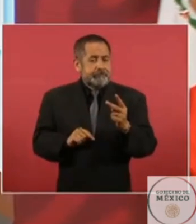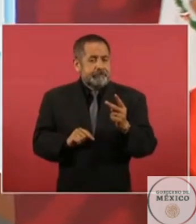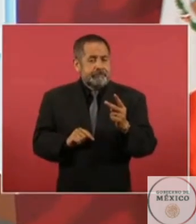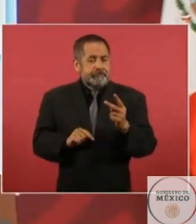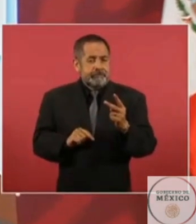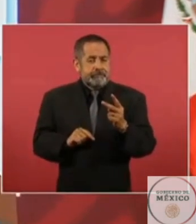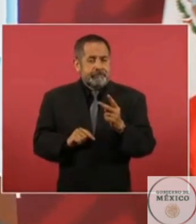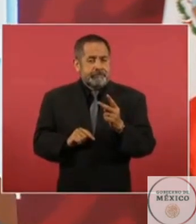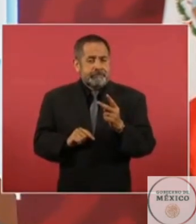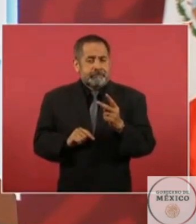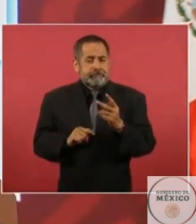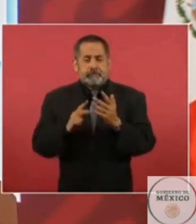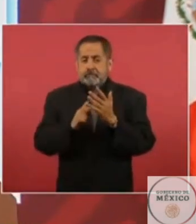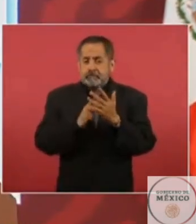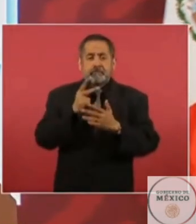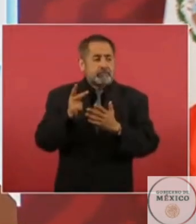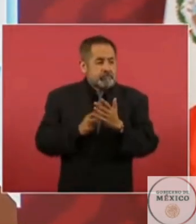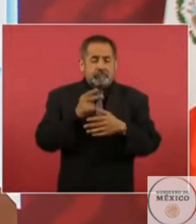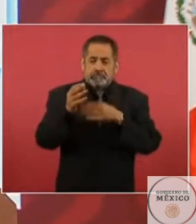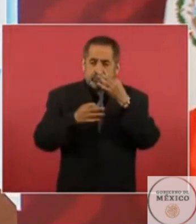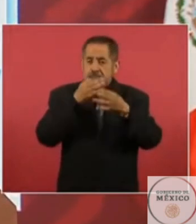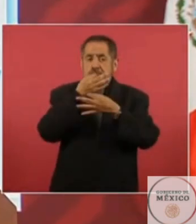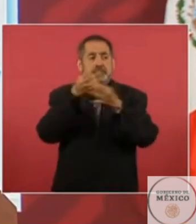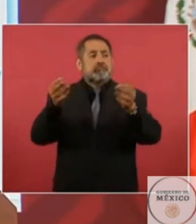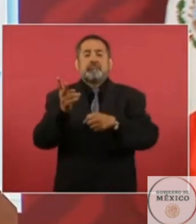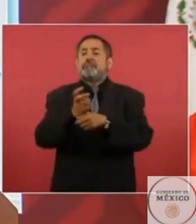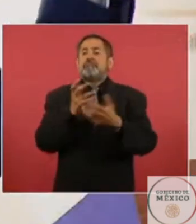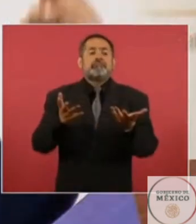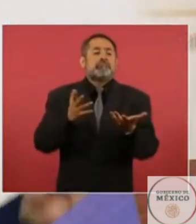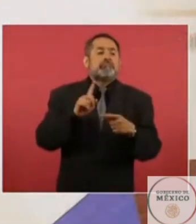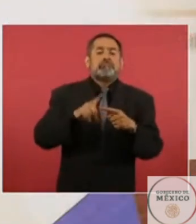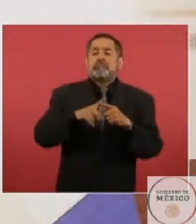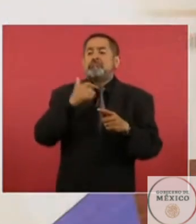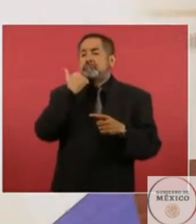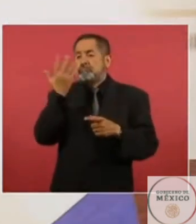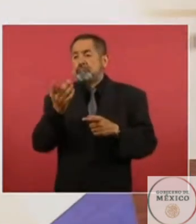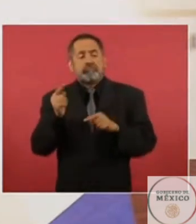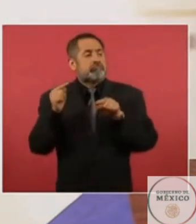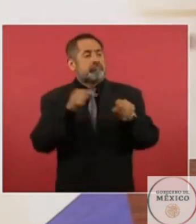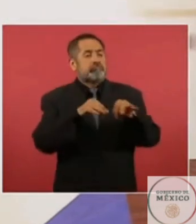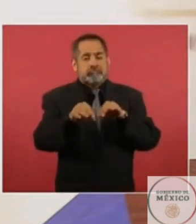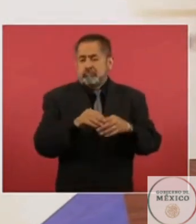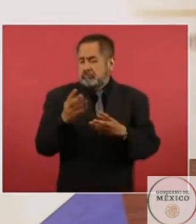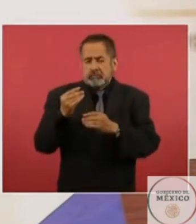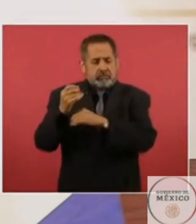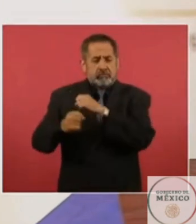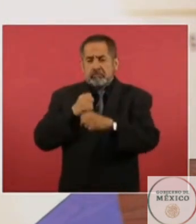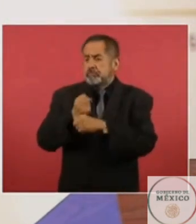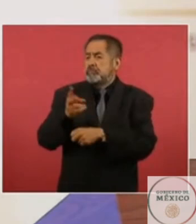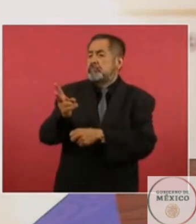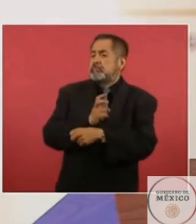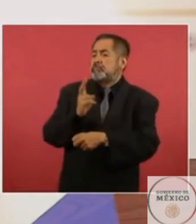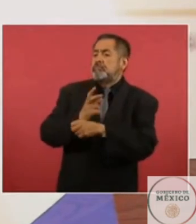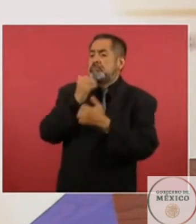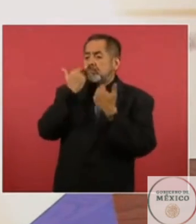para las montañas de Oaxaca, de Guerrero, de Chiapas, y dijo claramente que el próximo martes